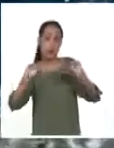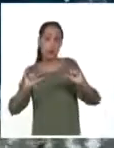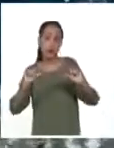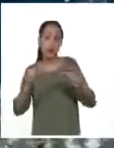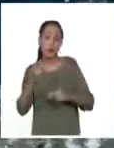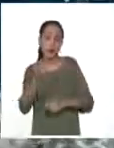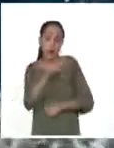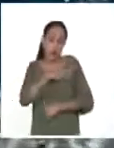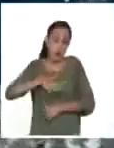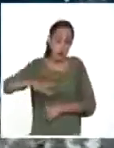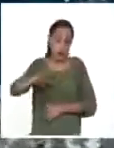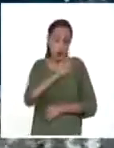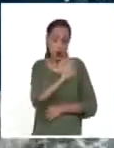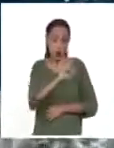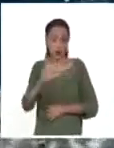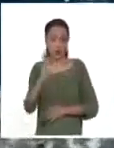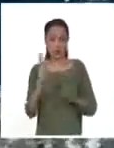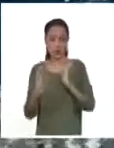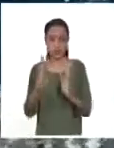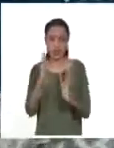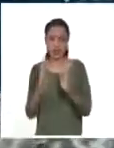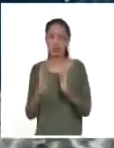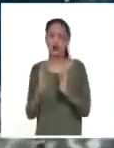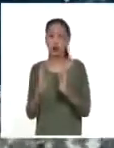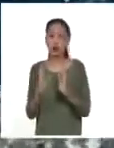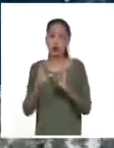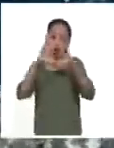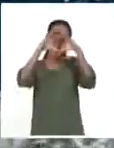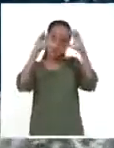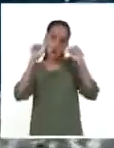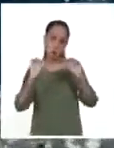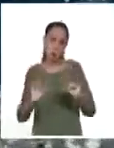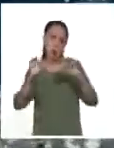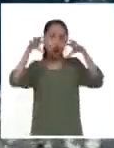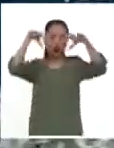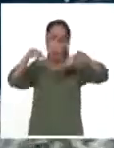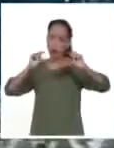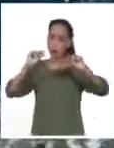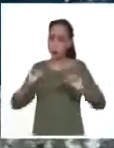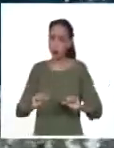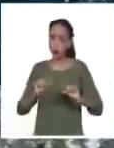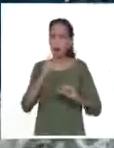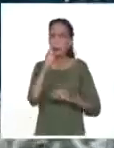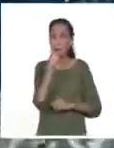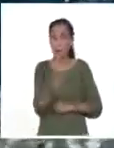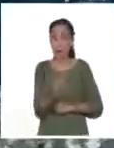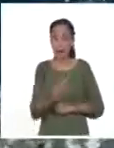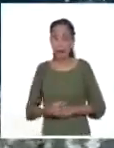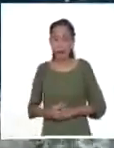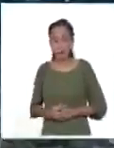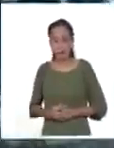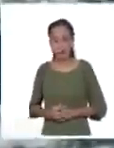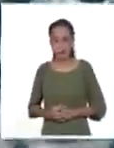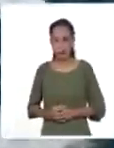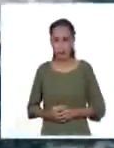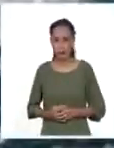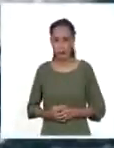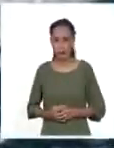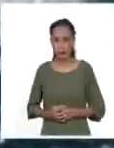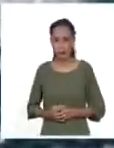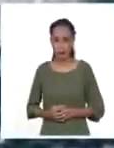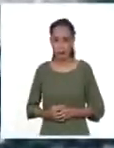zona occidental y central, parcialmente nublado, poca lluvia, porque aquí está entrando un aire que es más fresco.